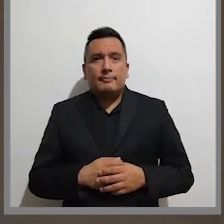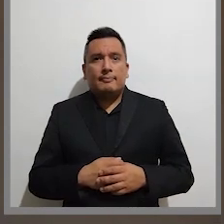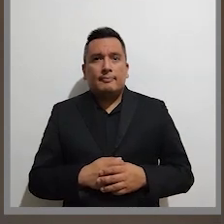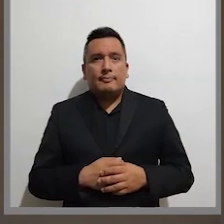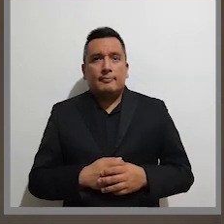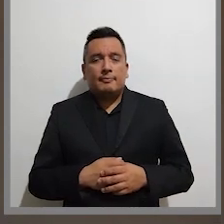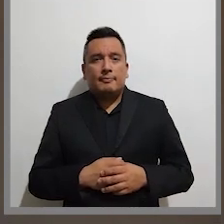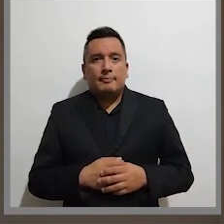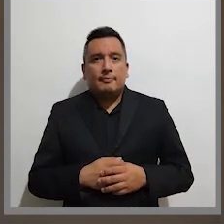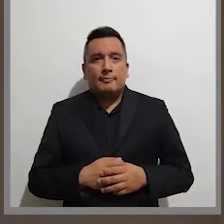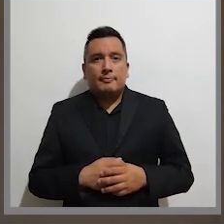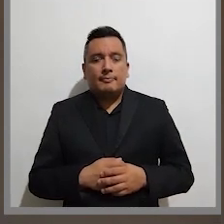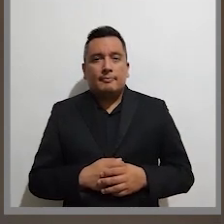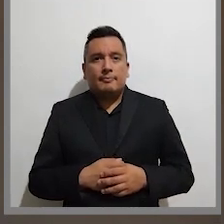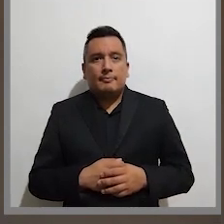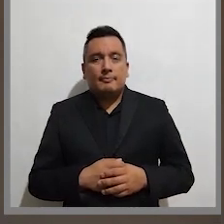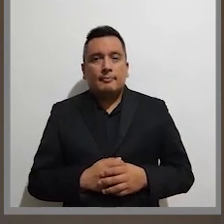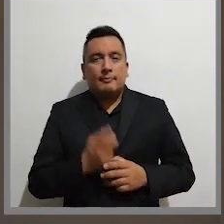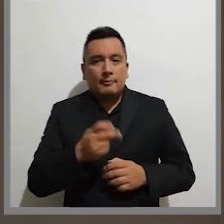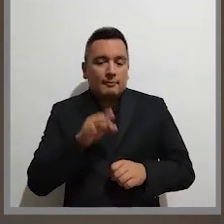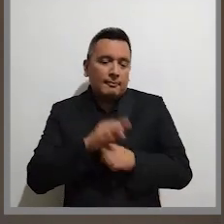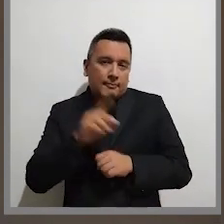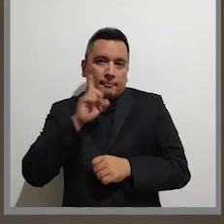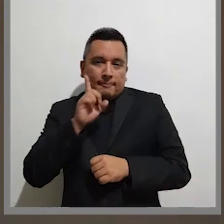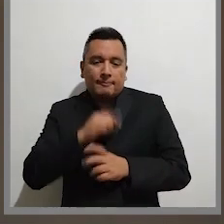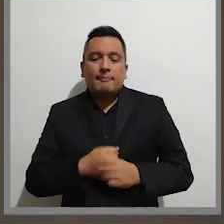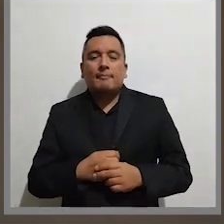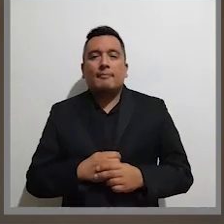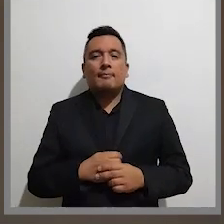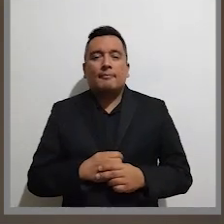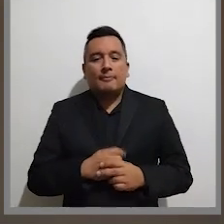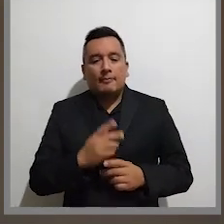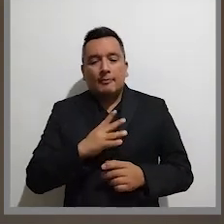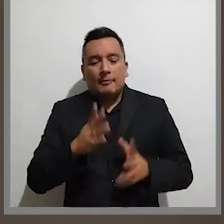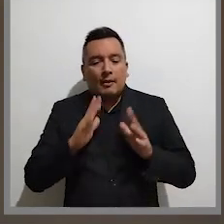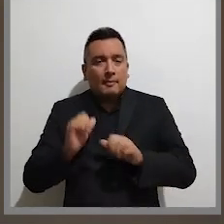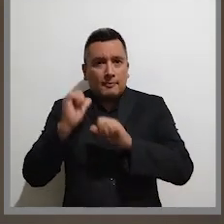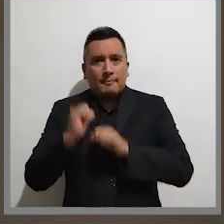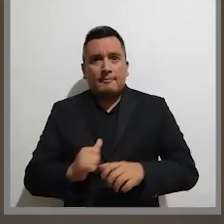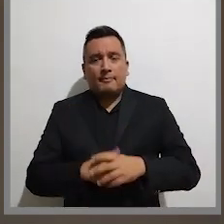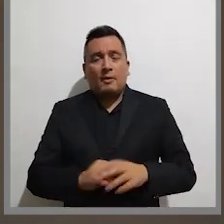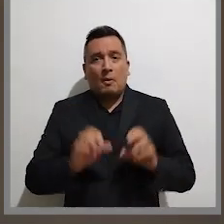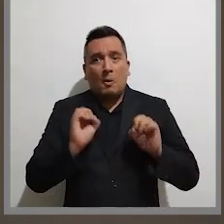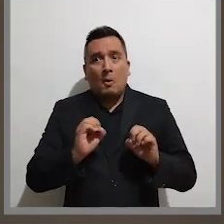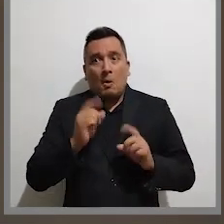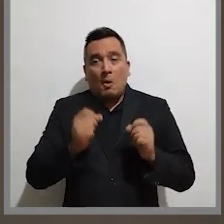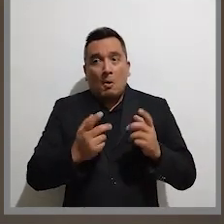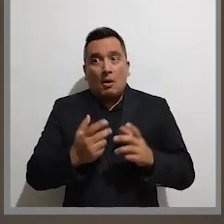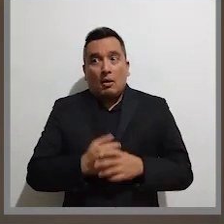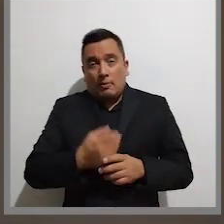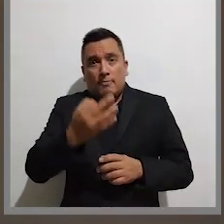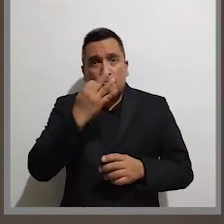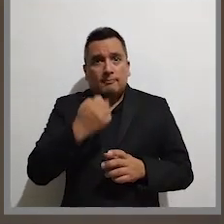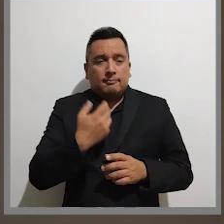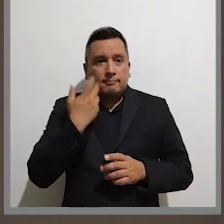Entonces son redes que les convienen a las mujeres que ya son electas o las que se